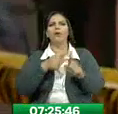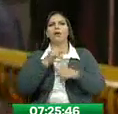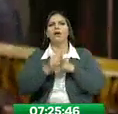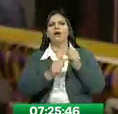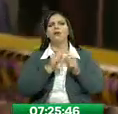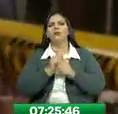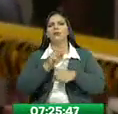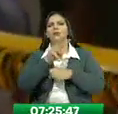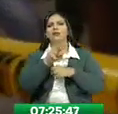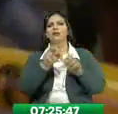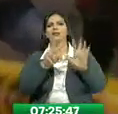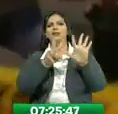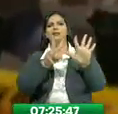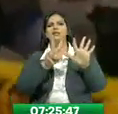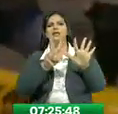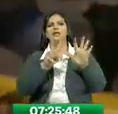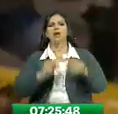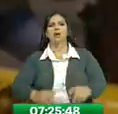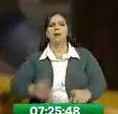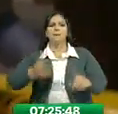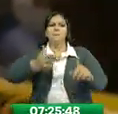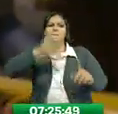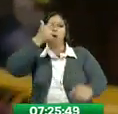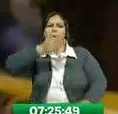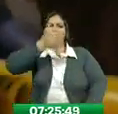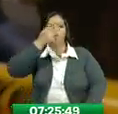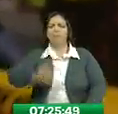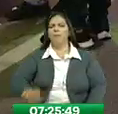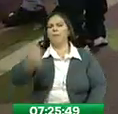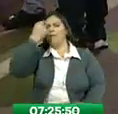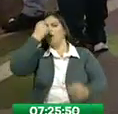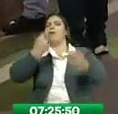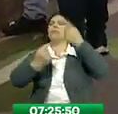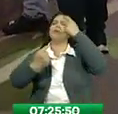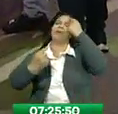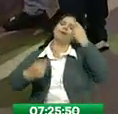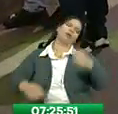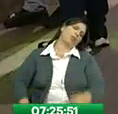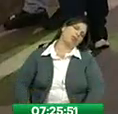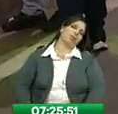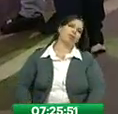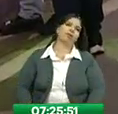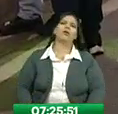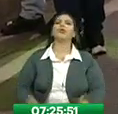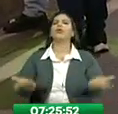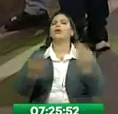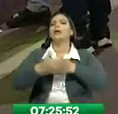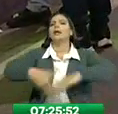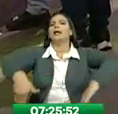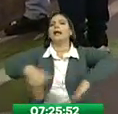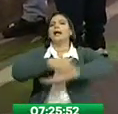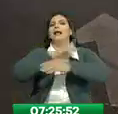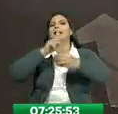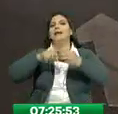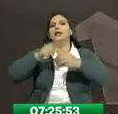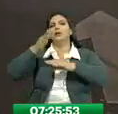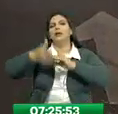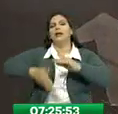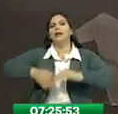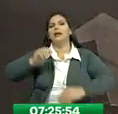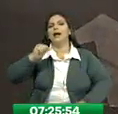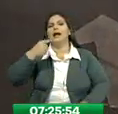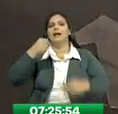años. Según testigos, la víctima caminaba por la avenida Quito y Aguirre en el centro cuando